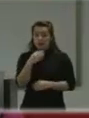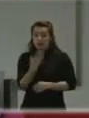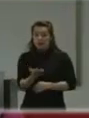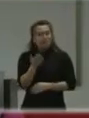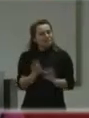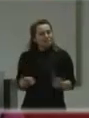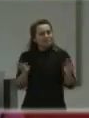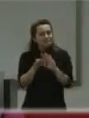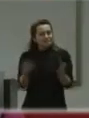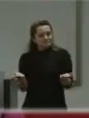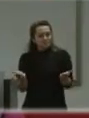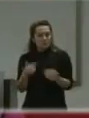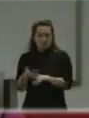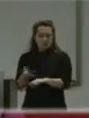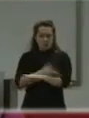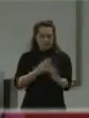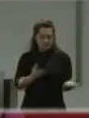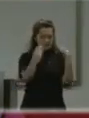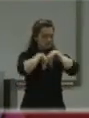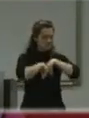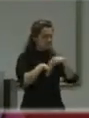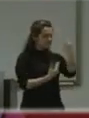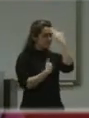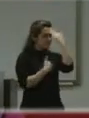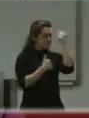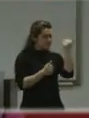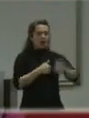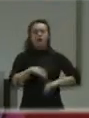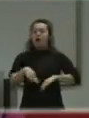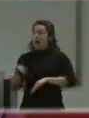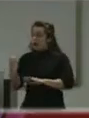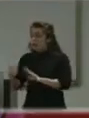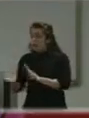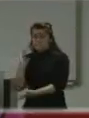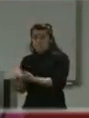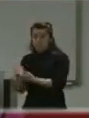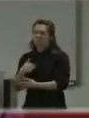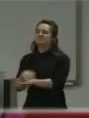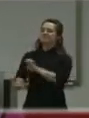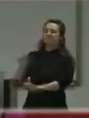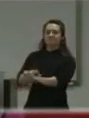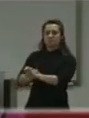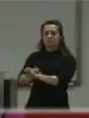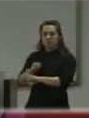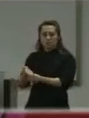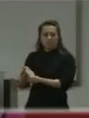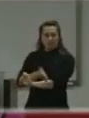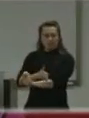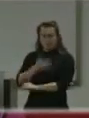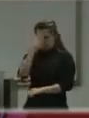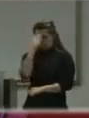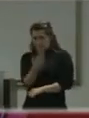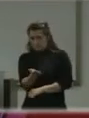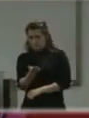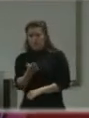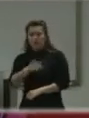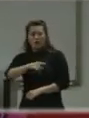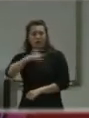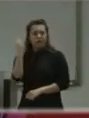muy importante estar preparado para para cualquier cosa que pueda pasar ya que nadie está exento